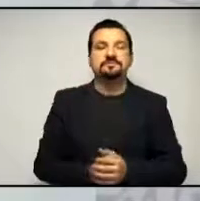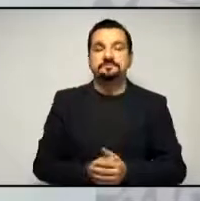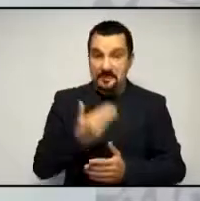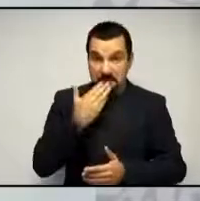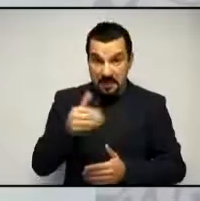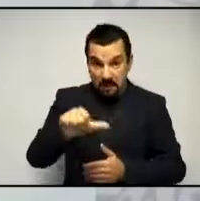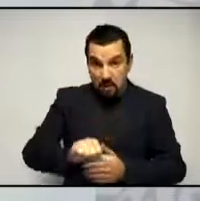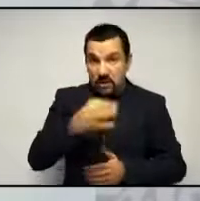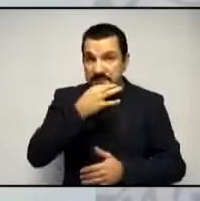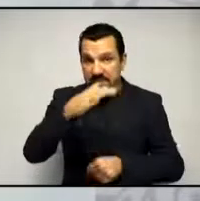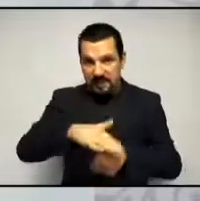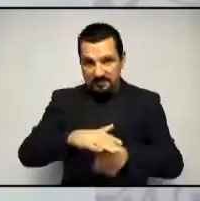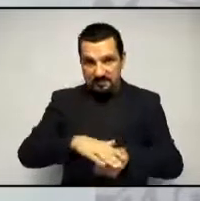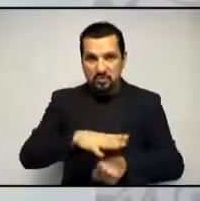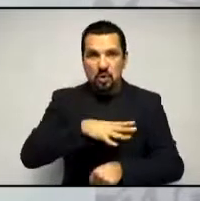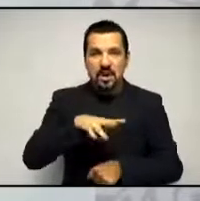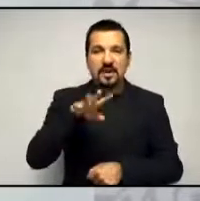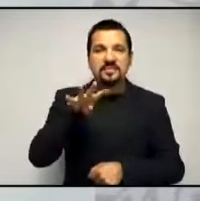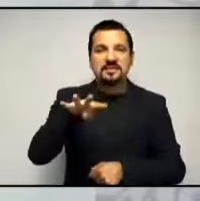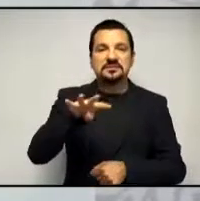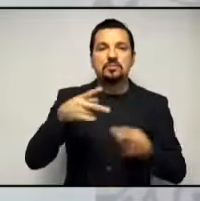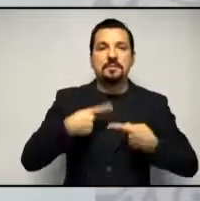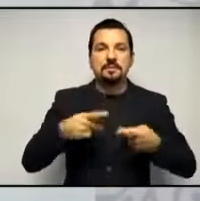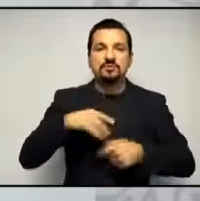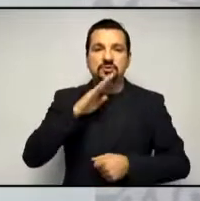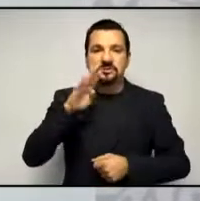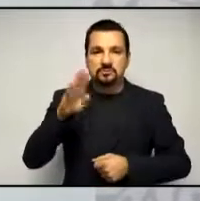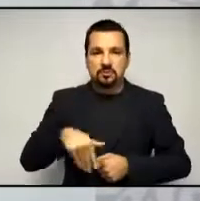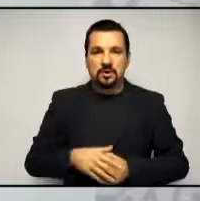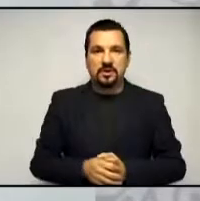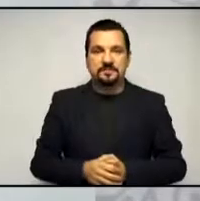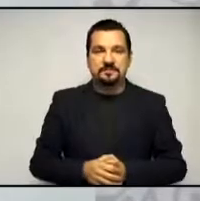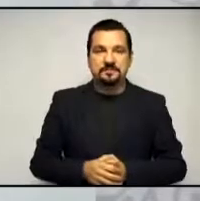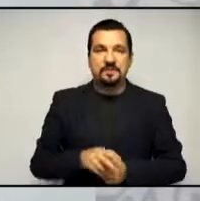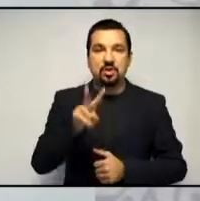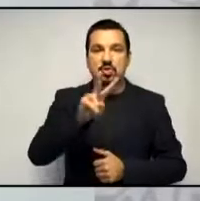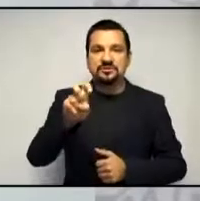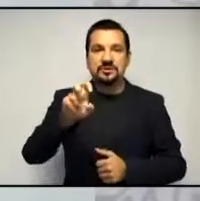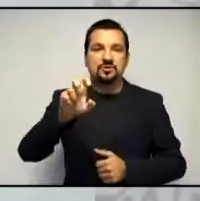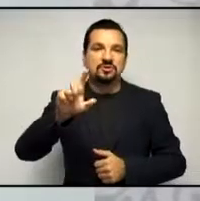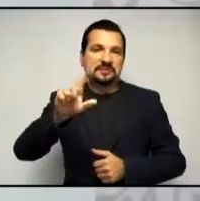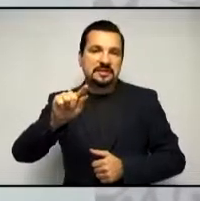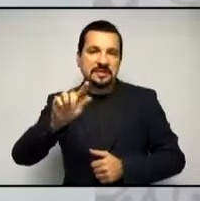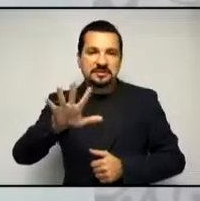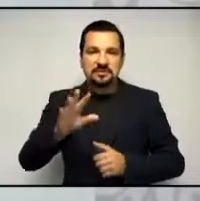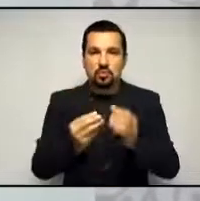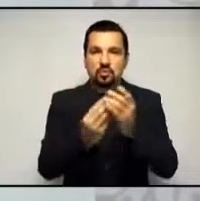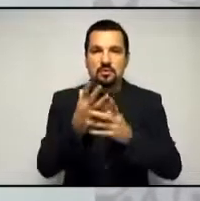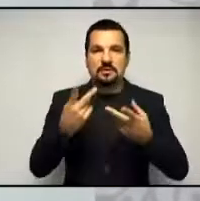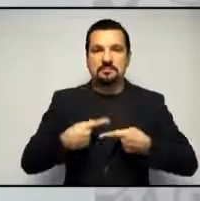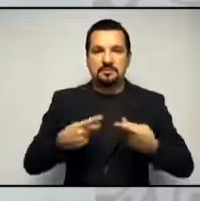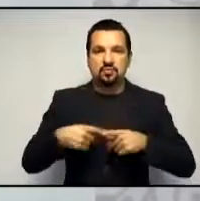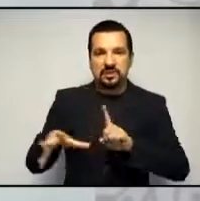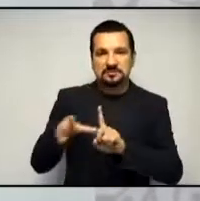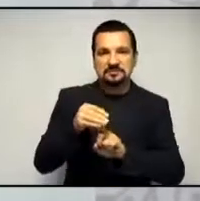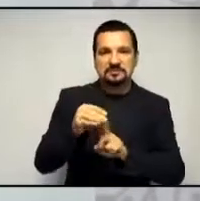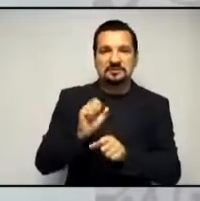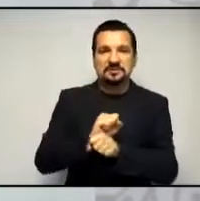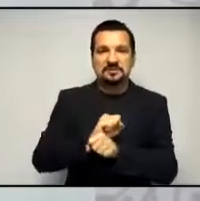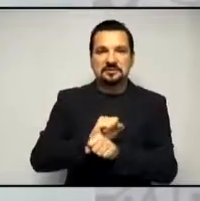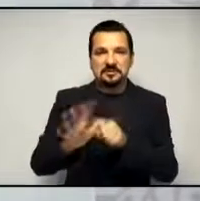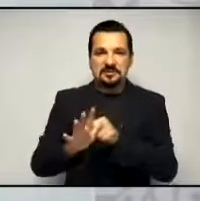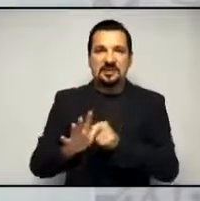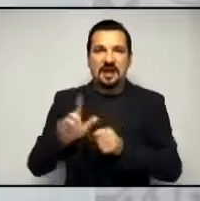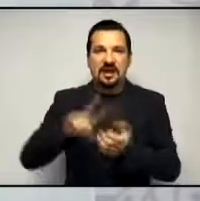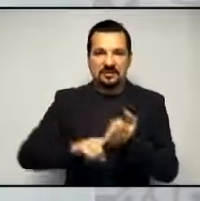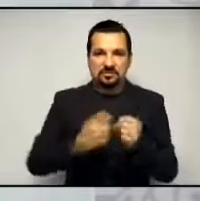comunicamos que se han presentado 19 fallecimientos y 275 nuevos casos de kobe 19 en sonora